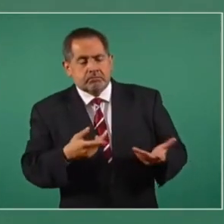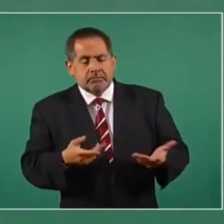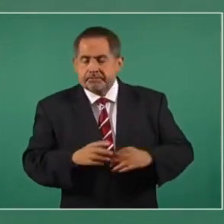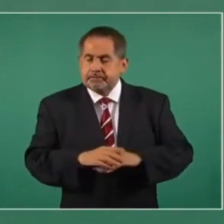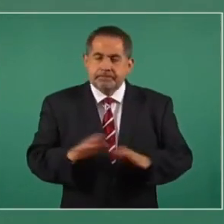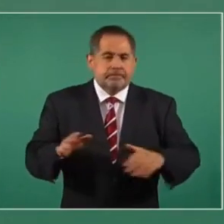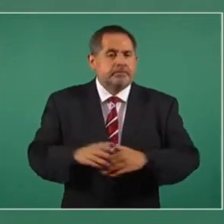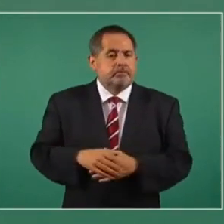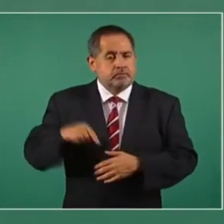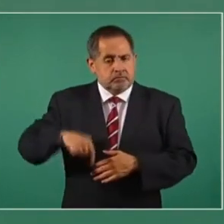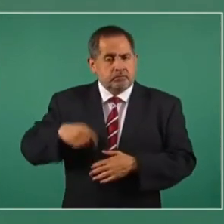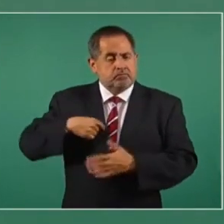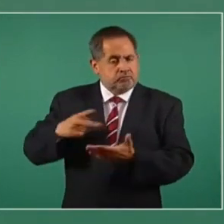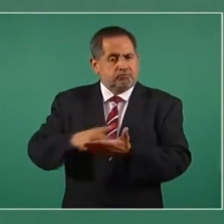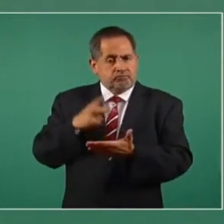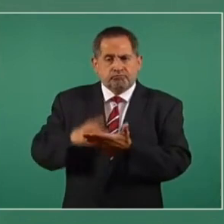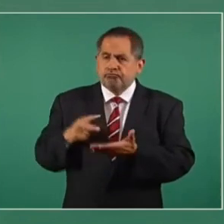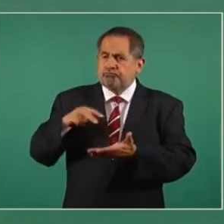planteado aquí